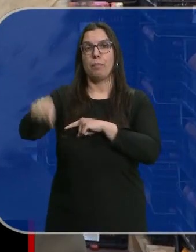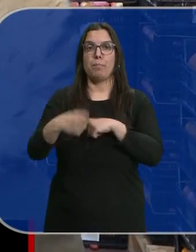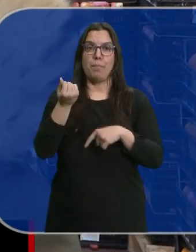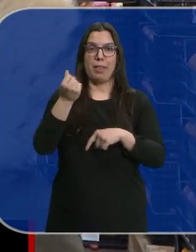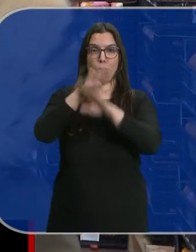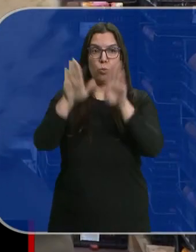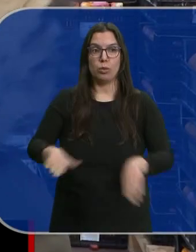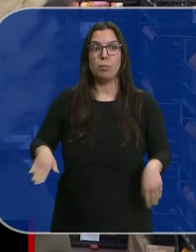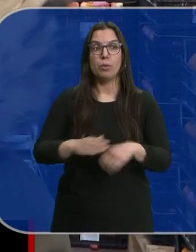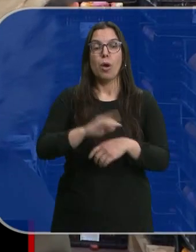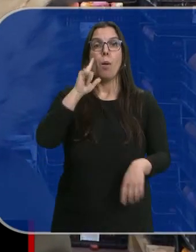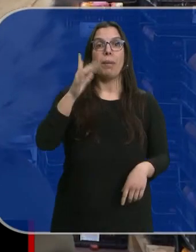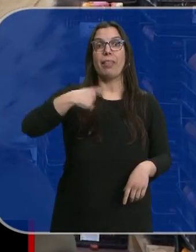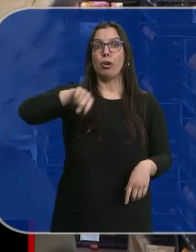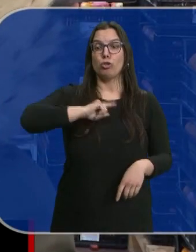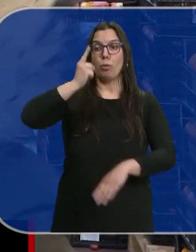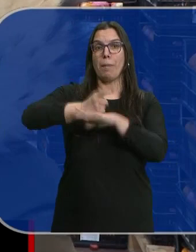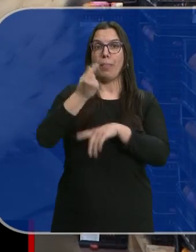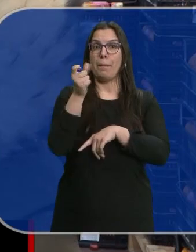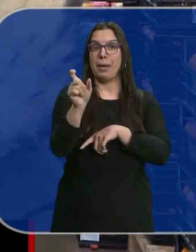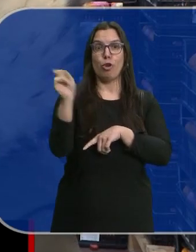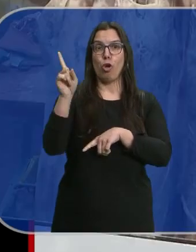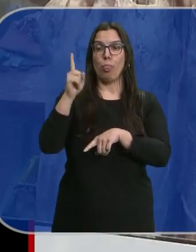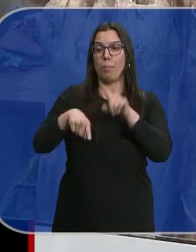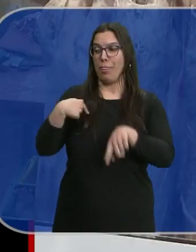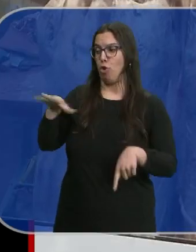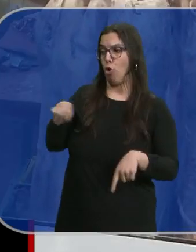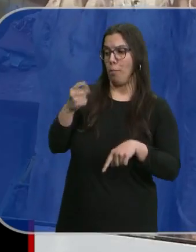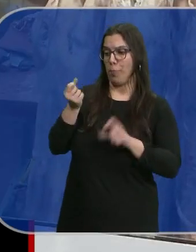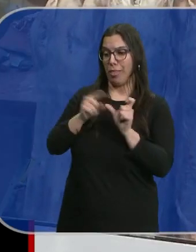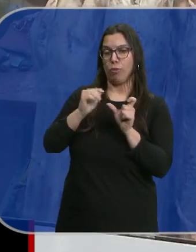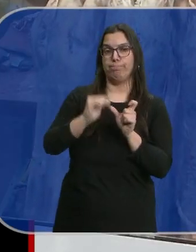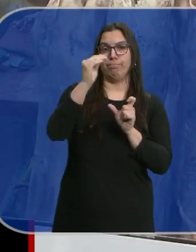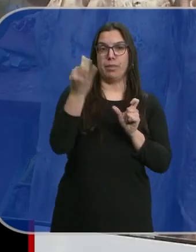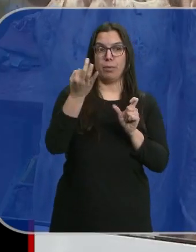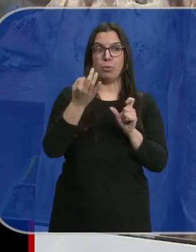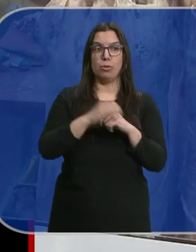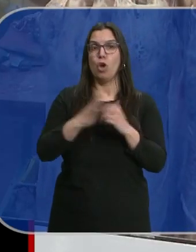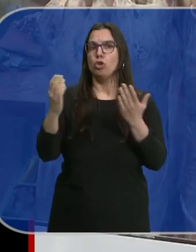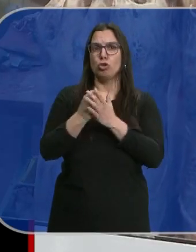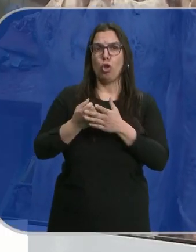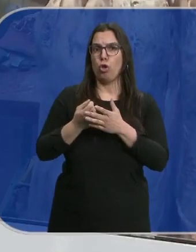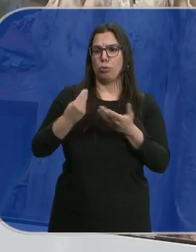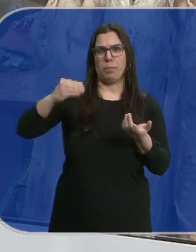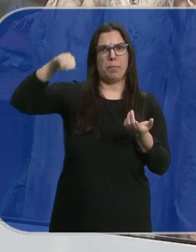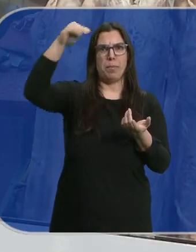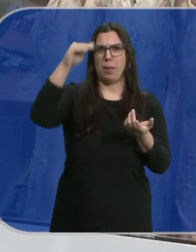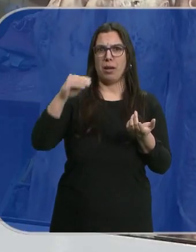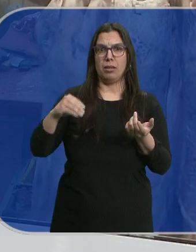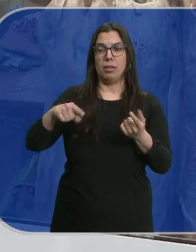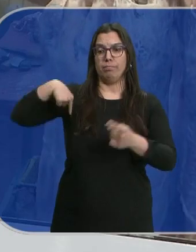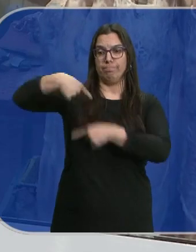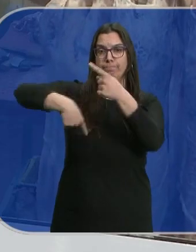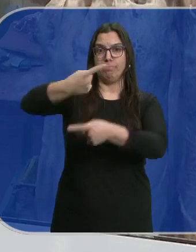Mucha gente se piensa que nosotros somos los que movemos los precios. No, dependemos del origen. Todo el mundo tenemos un incremento de costes bárbaros y eso hace que lógicamente